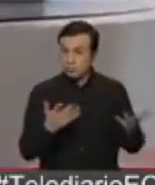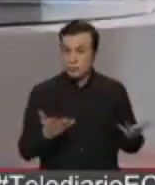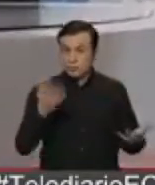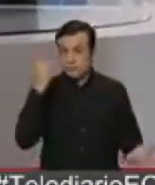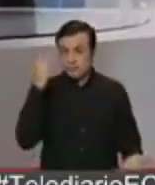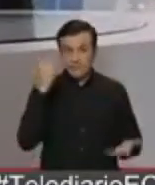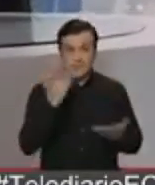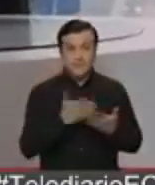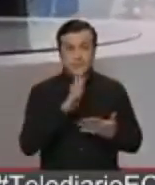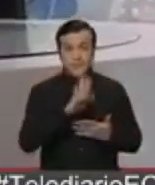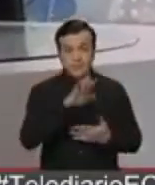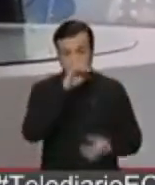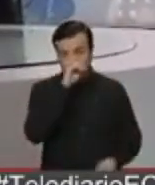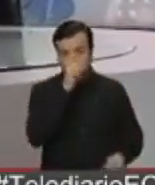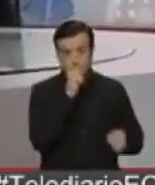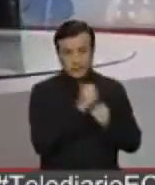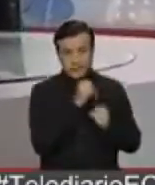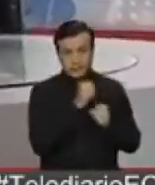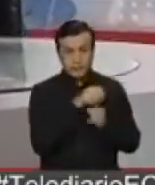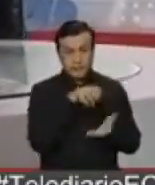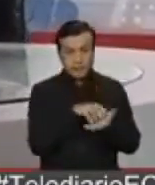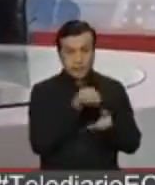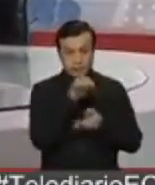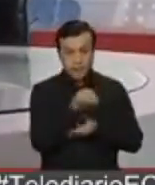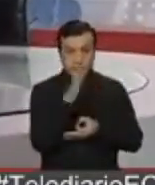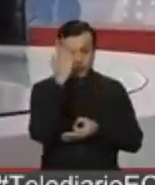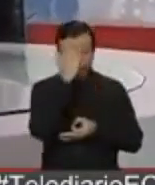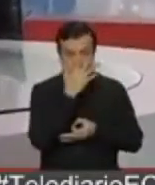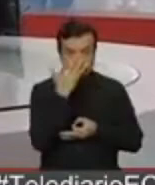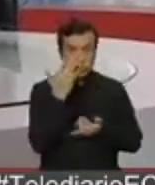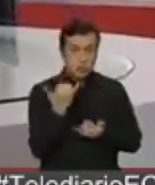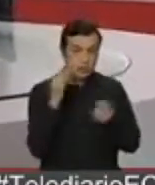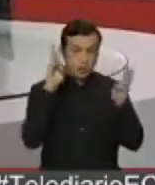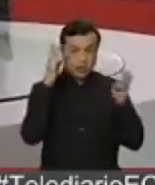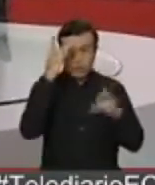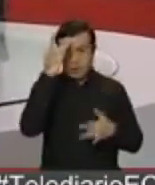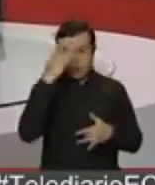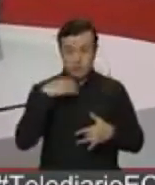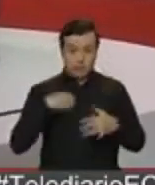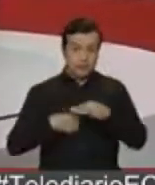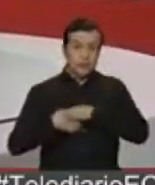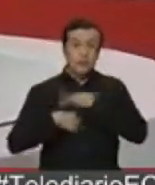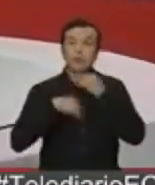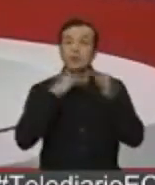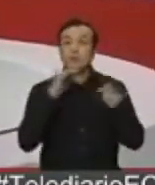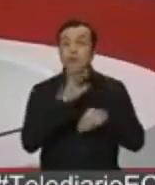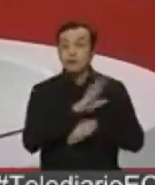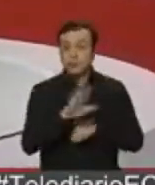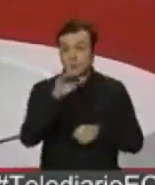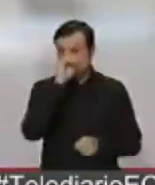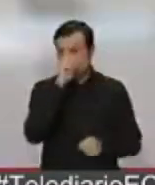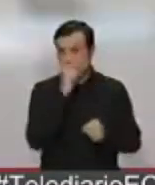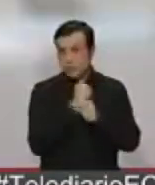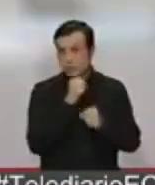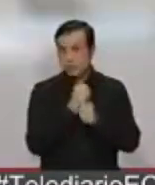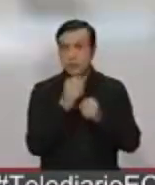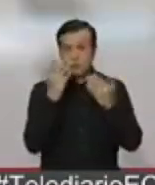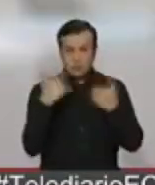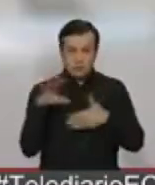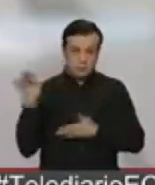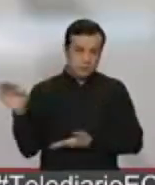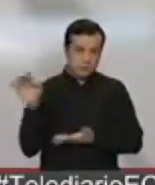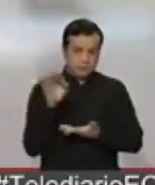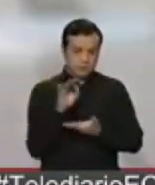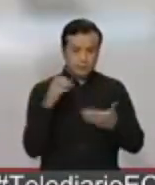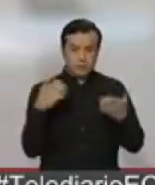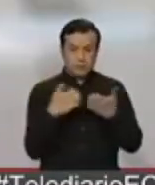trabajo en la provincia de esmeraldas para enfrentar el tema del avance del cob y 19 bueno y después de una delegación del